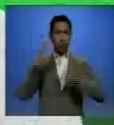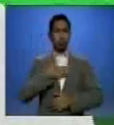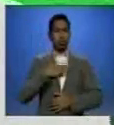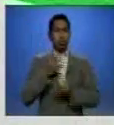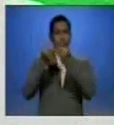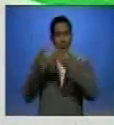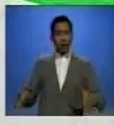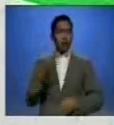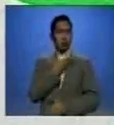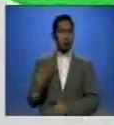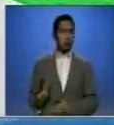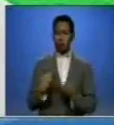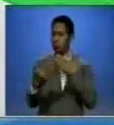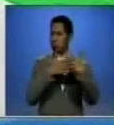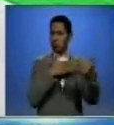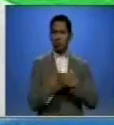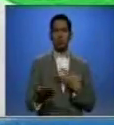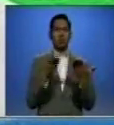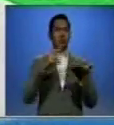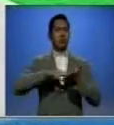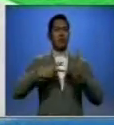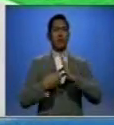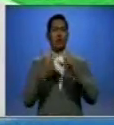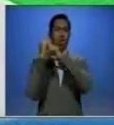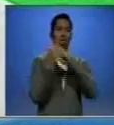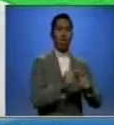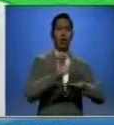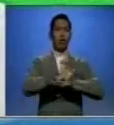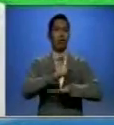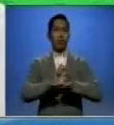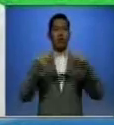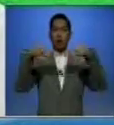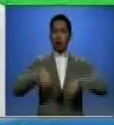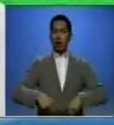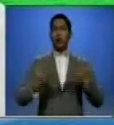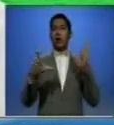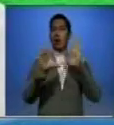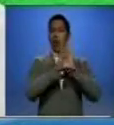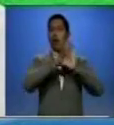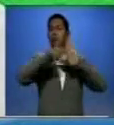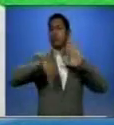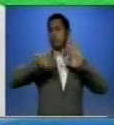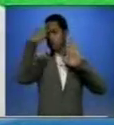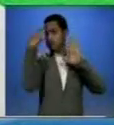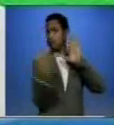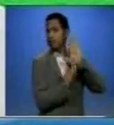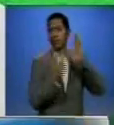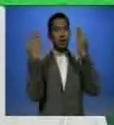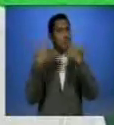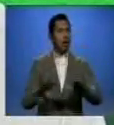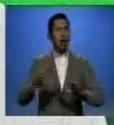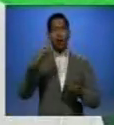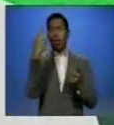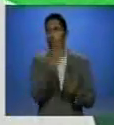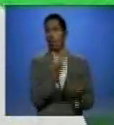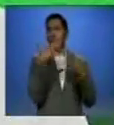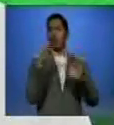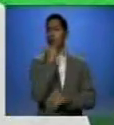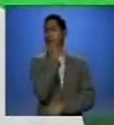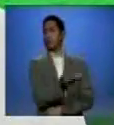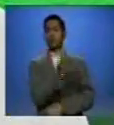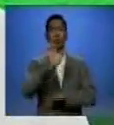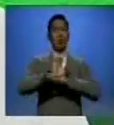permitir este insulto al pueblo ecuatoriano. Aquí se está haciendo tabla rasa la ley y ya basta de insultar al país.